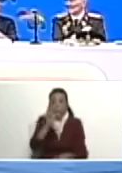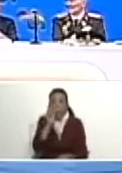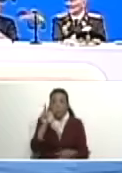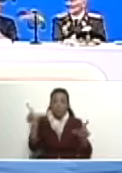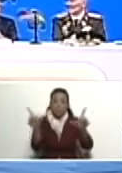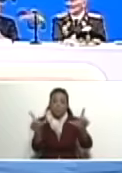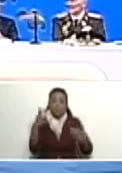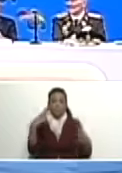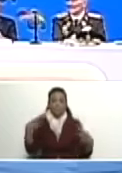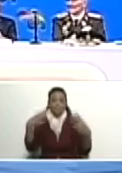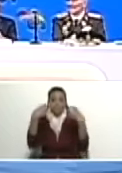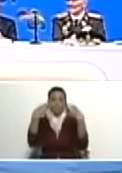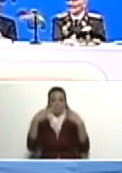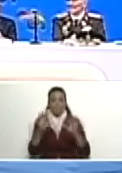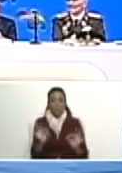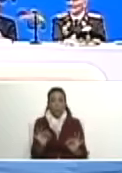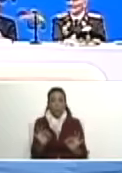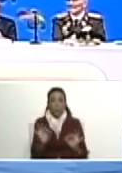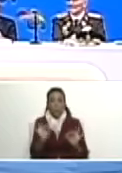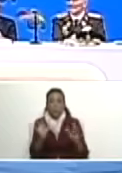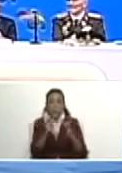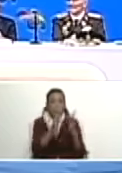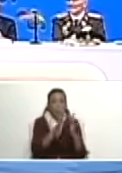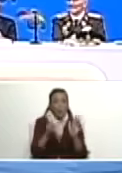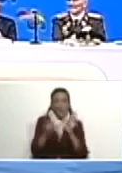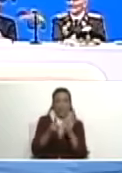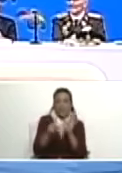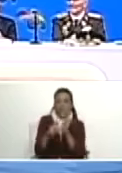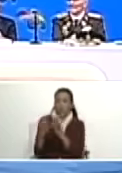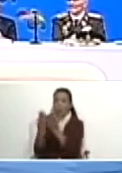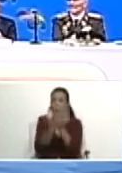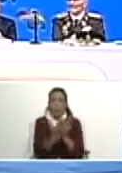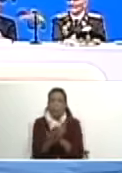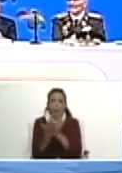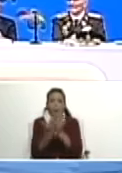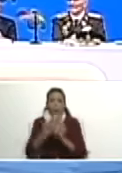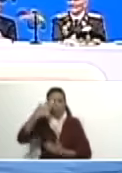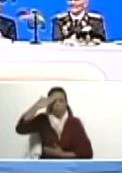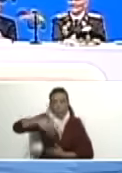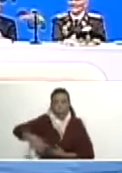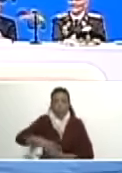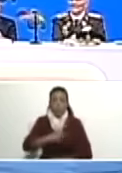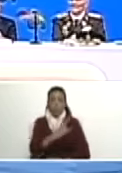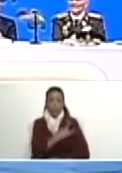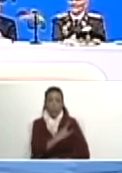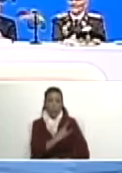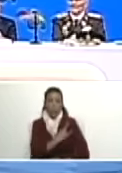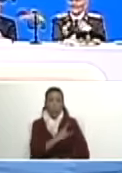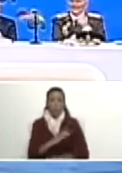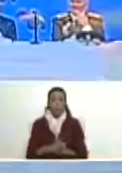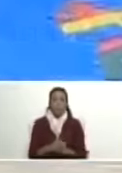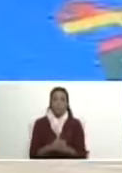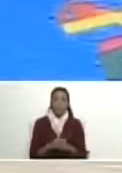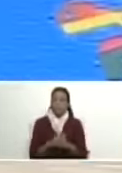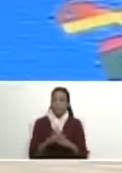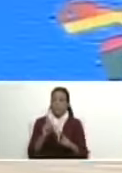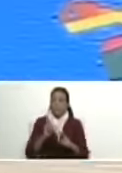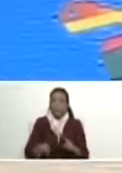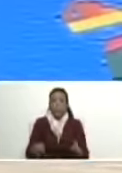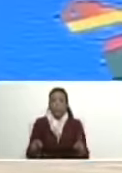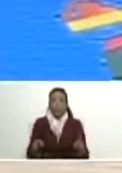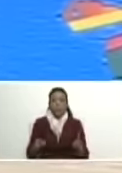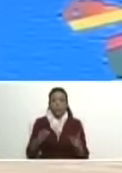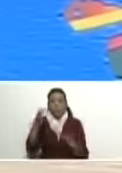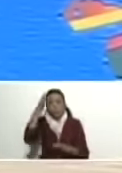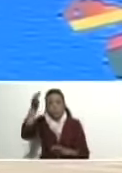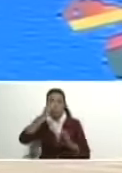mujeres en escuelas, liceos, cuarteles, unidades militares, universidades,